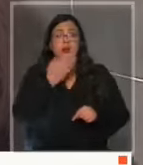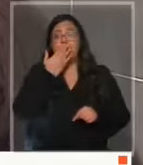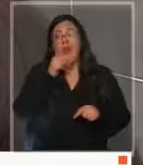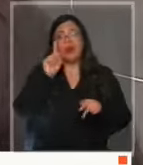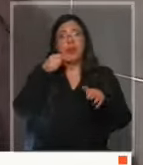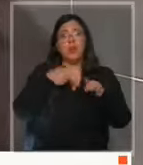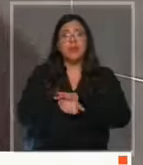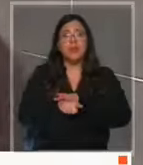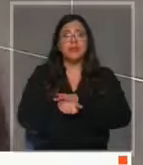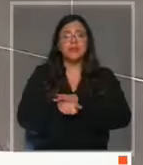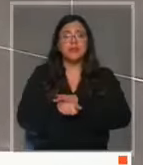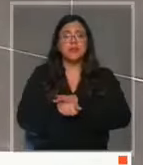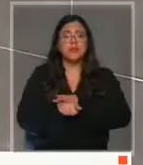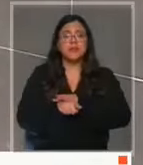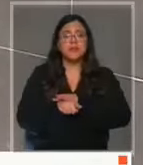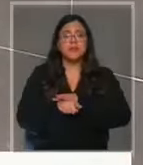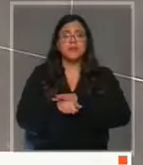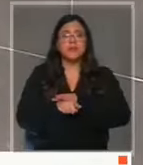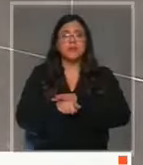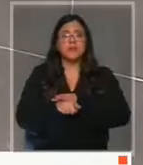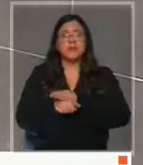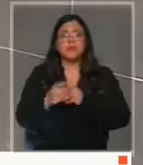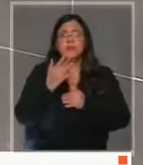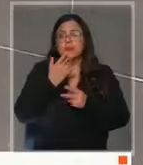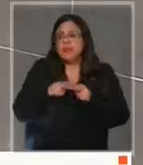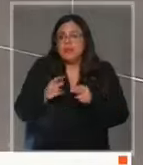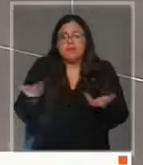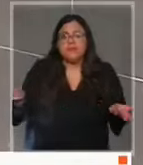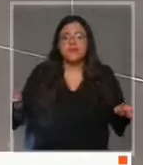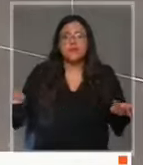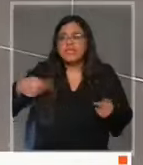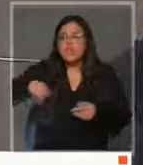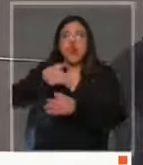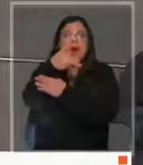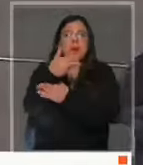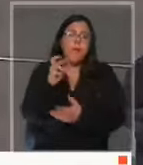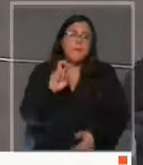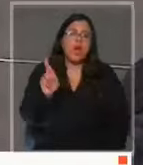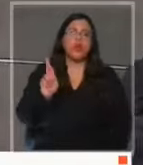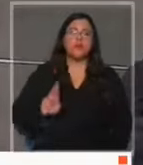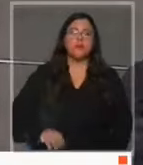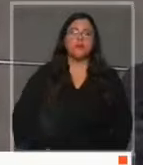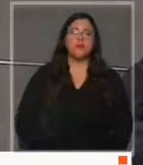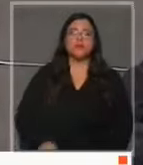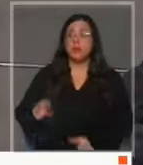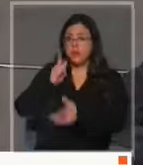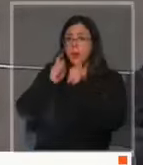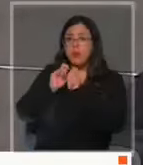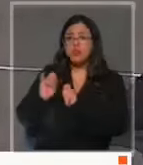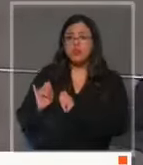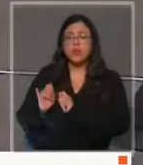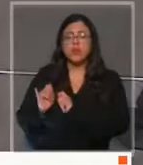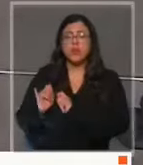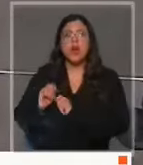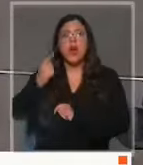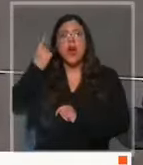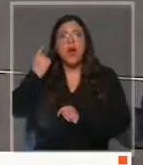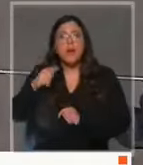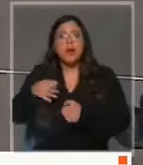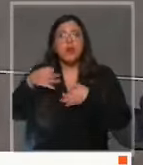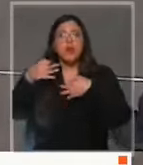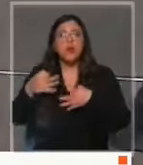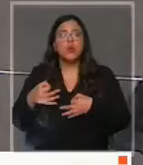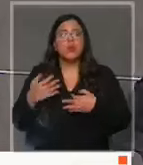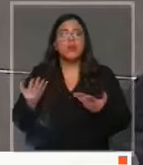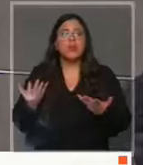yo, así. No sacáis nada con intervenir, si están armados o algo es peor. Bueno, es peligroso, pero en momentos de desesperación,